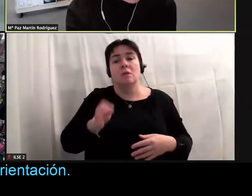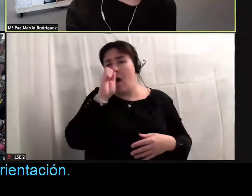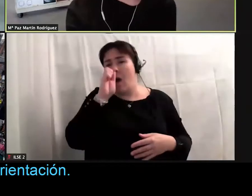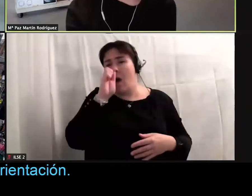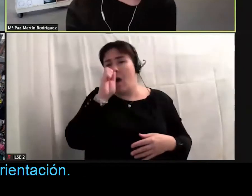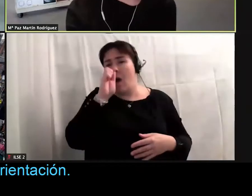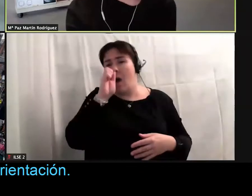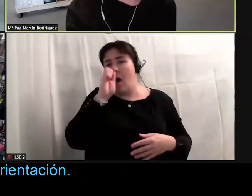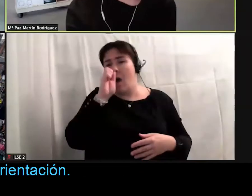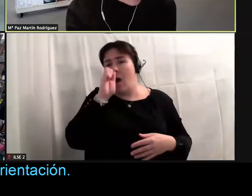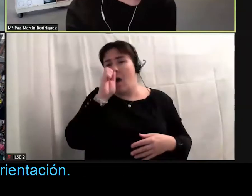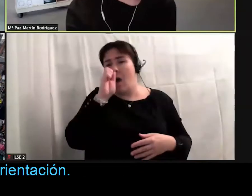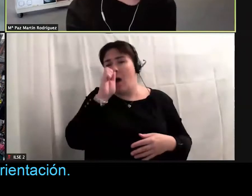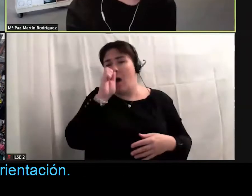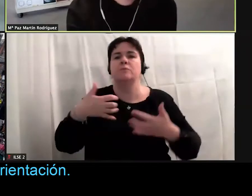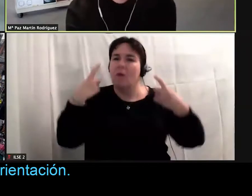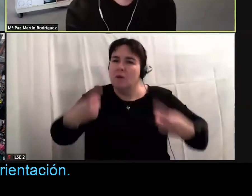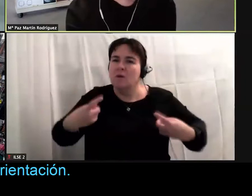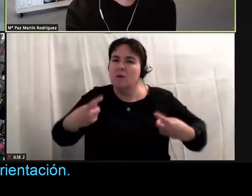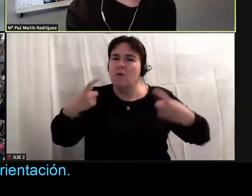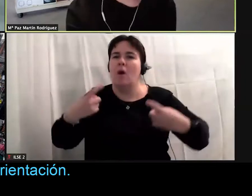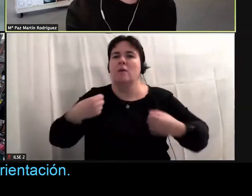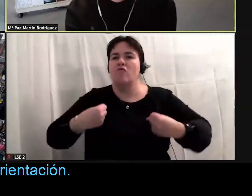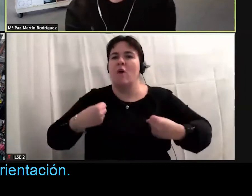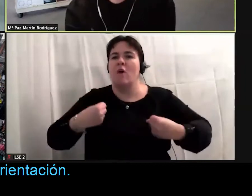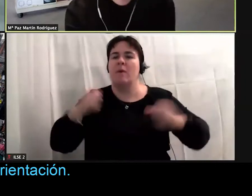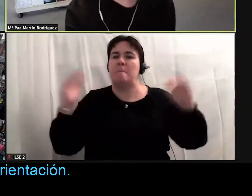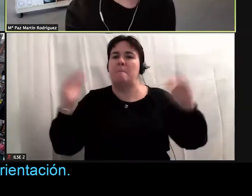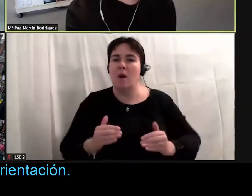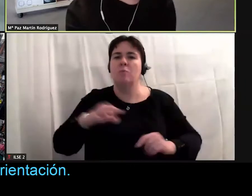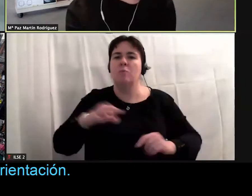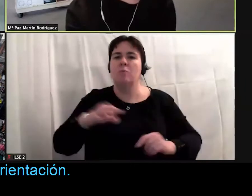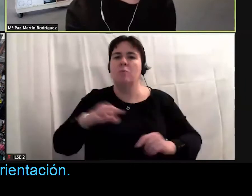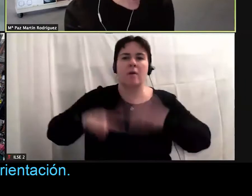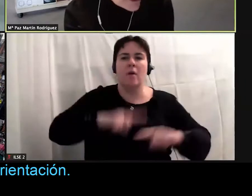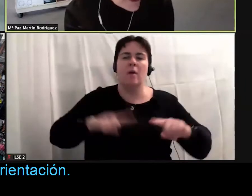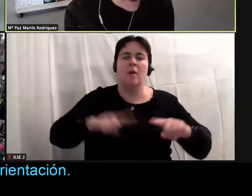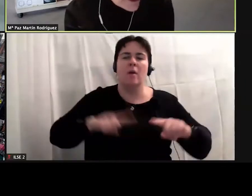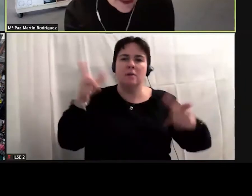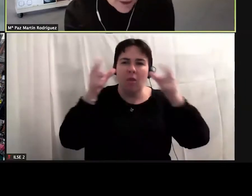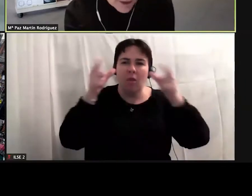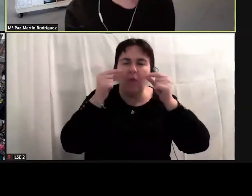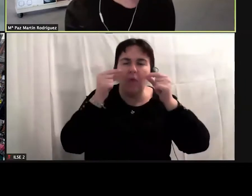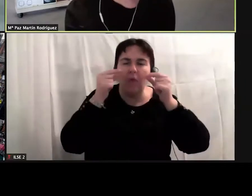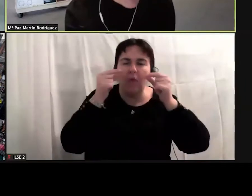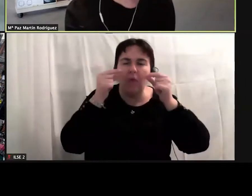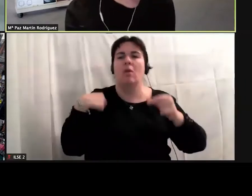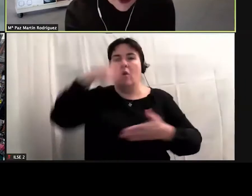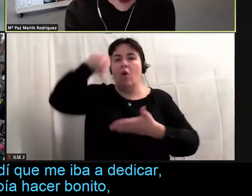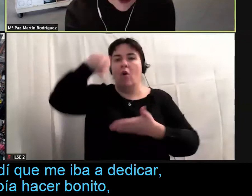dificultades de visión, de orientación, de movilidad, hay muchas cosas que pueden ir aparejadas al proceso del